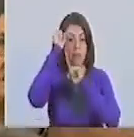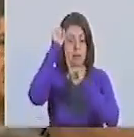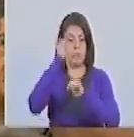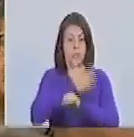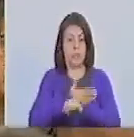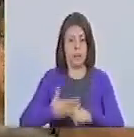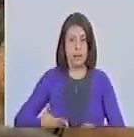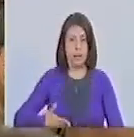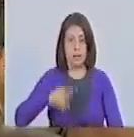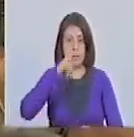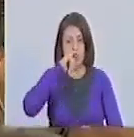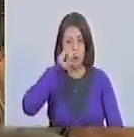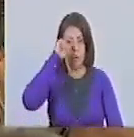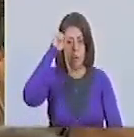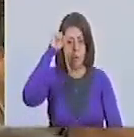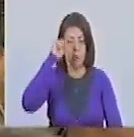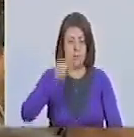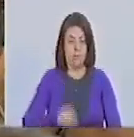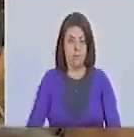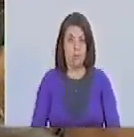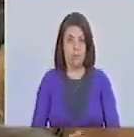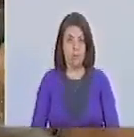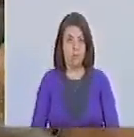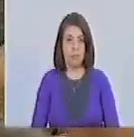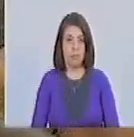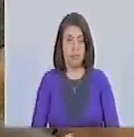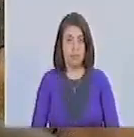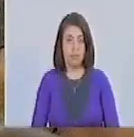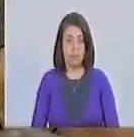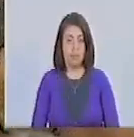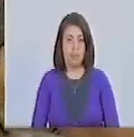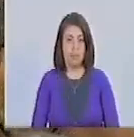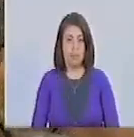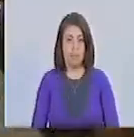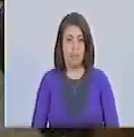el presidente Nicolás Maduro Moro.